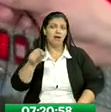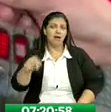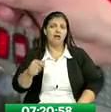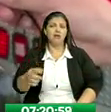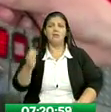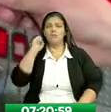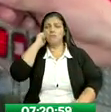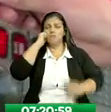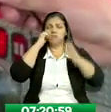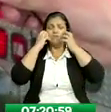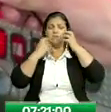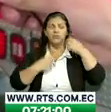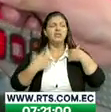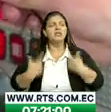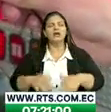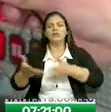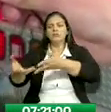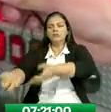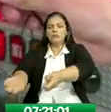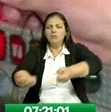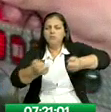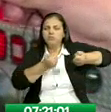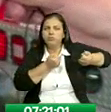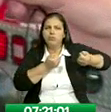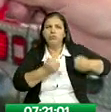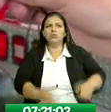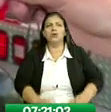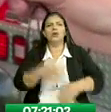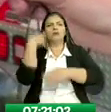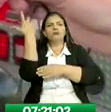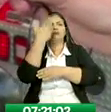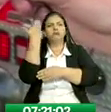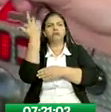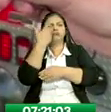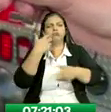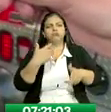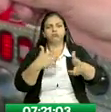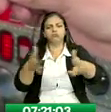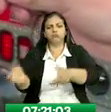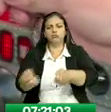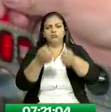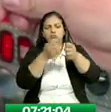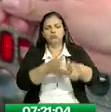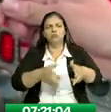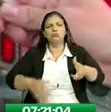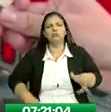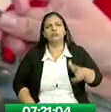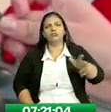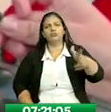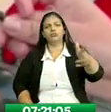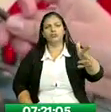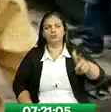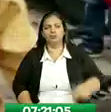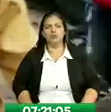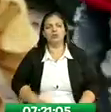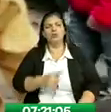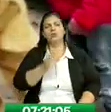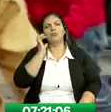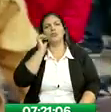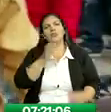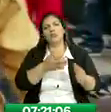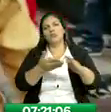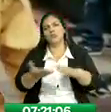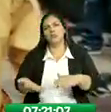golpes, fue trasladada a la ambulancia del Cuerpo de Bomberos de Paute. Posterior a eso, sus compañeros informaron que pacientes sin signos vitales. Producto